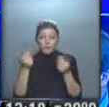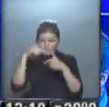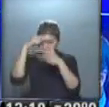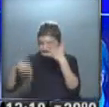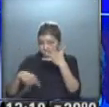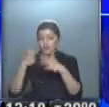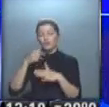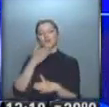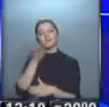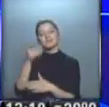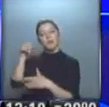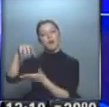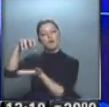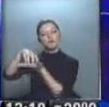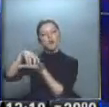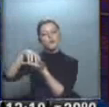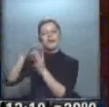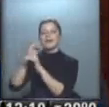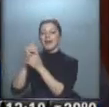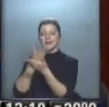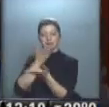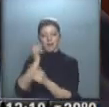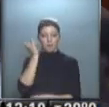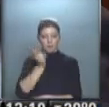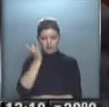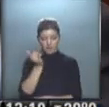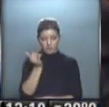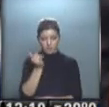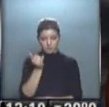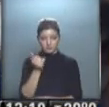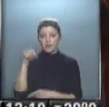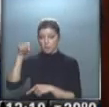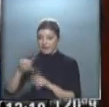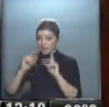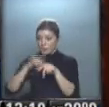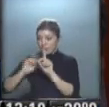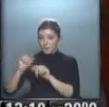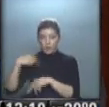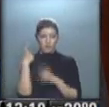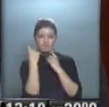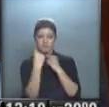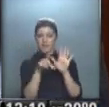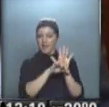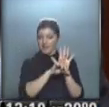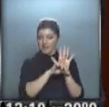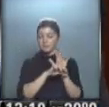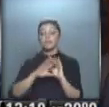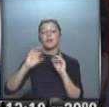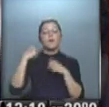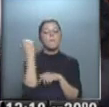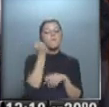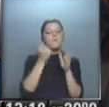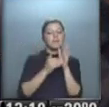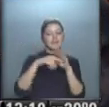que cuestiona la ley. Por otro lado, me parece importante volver a repetir muy brevemente, ese artículo 45